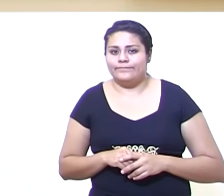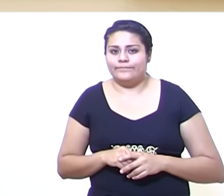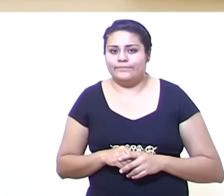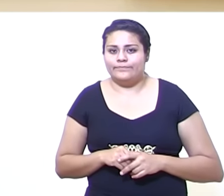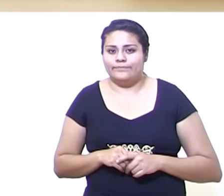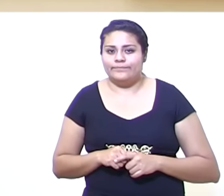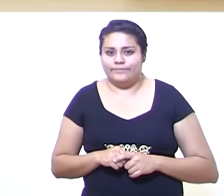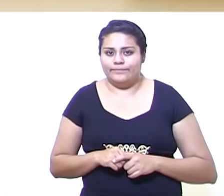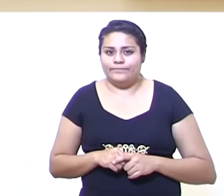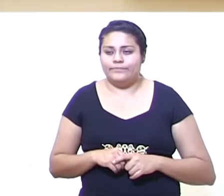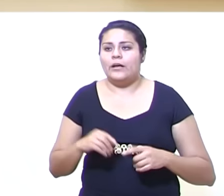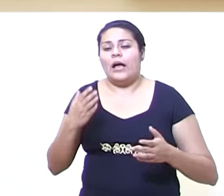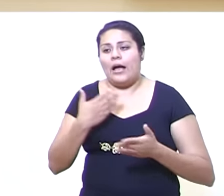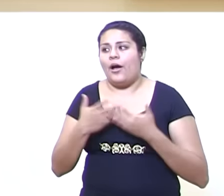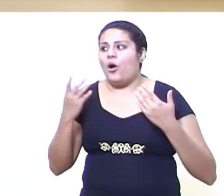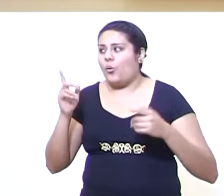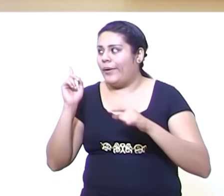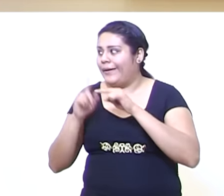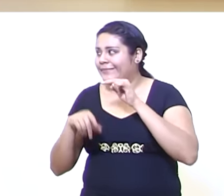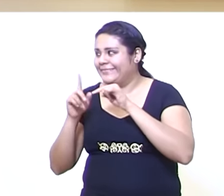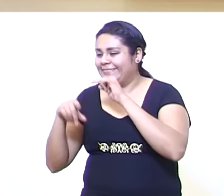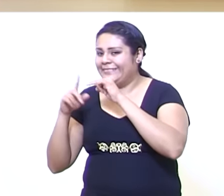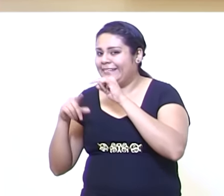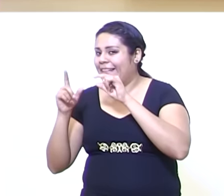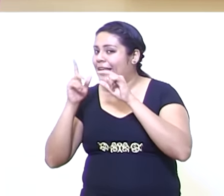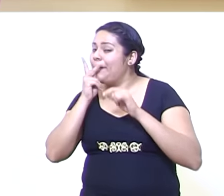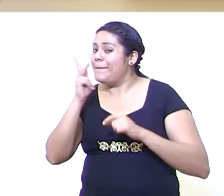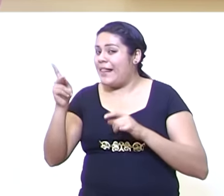proporcionar y voy a quitar esto.